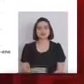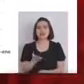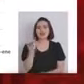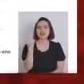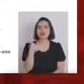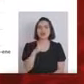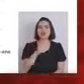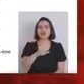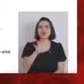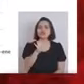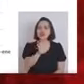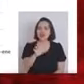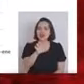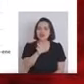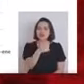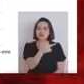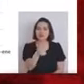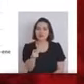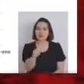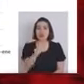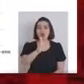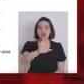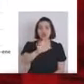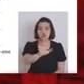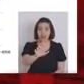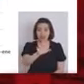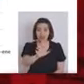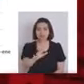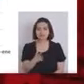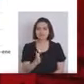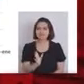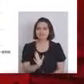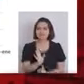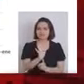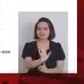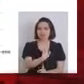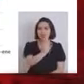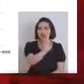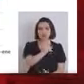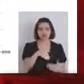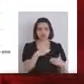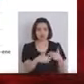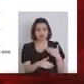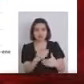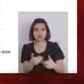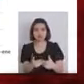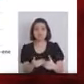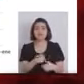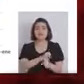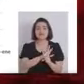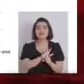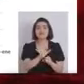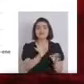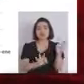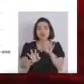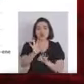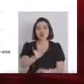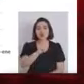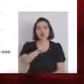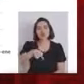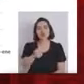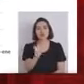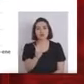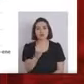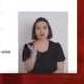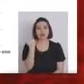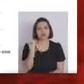esto, si me hablan de 1.089 camas UCI copadas y solamente 180 libres,